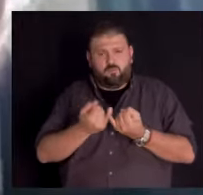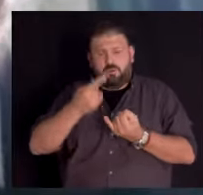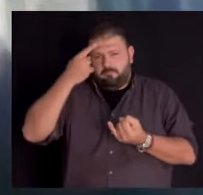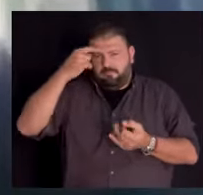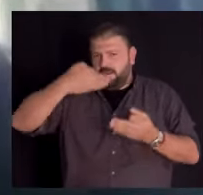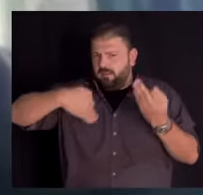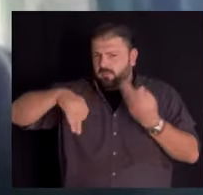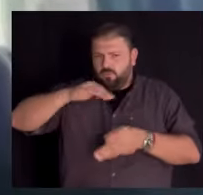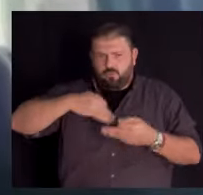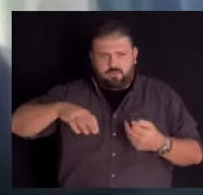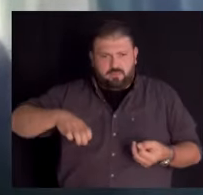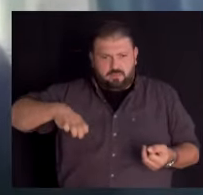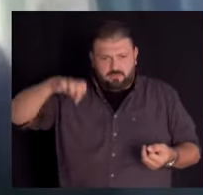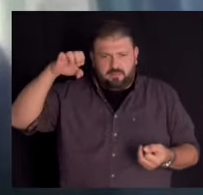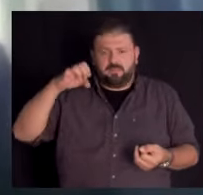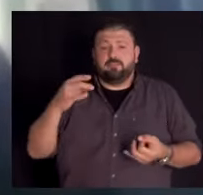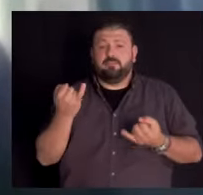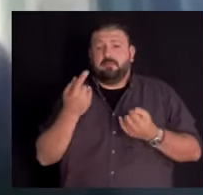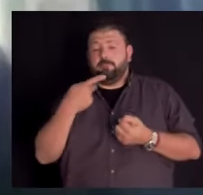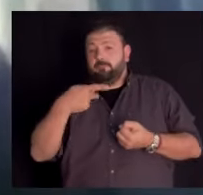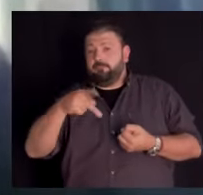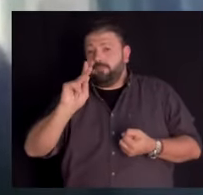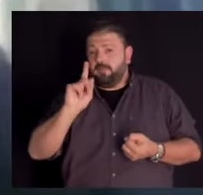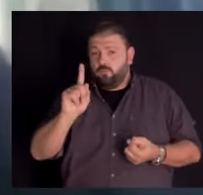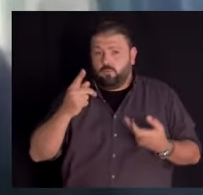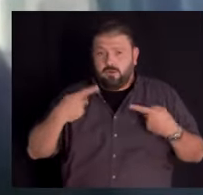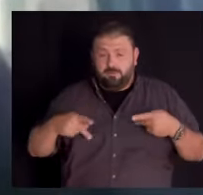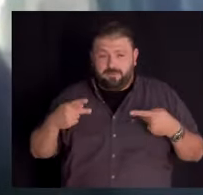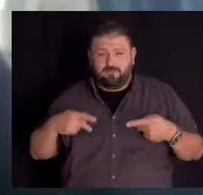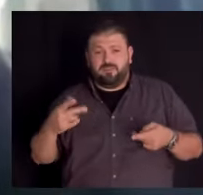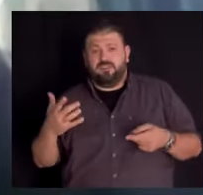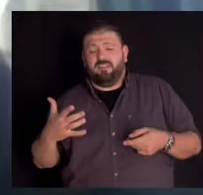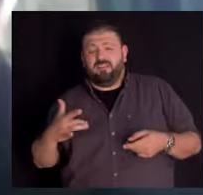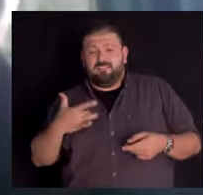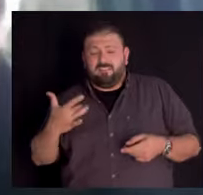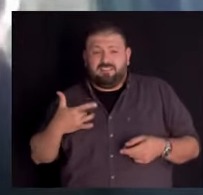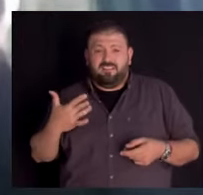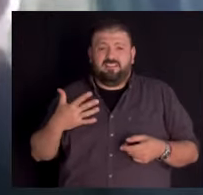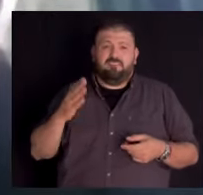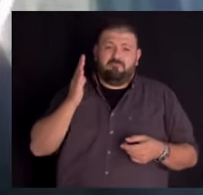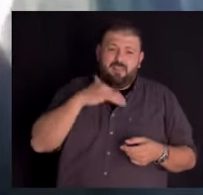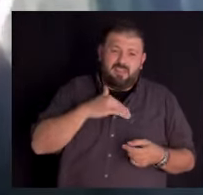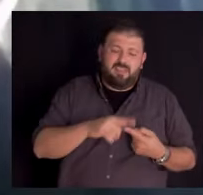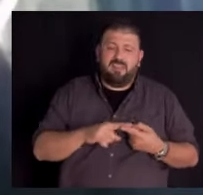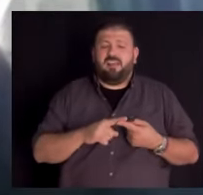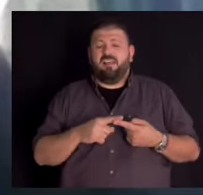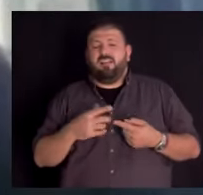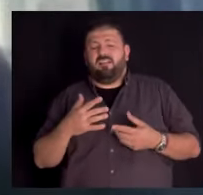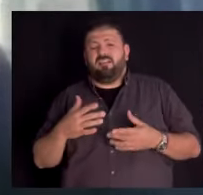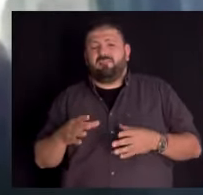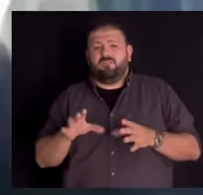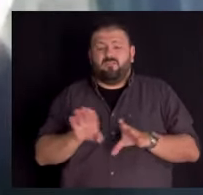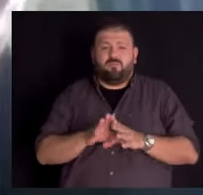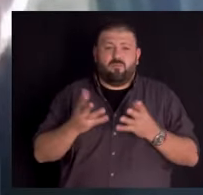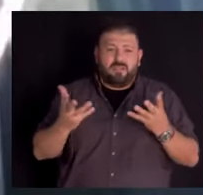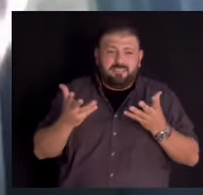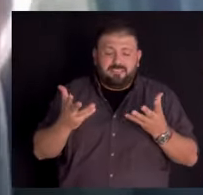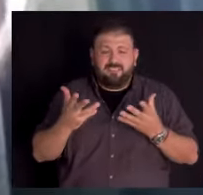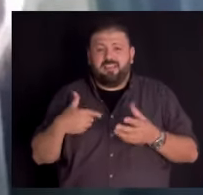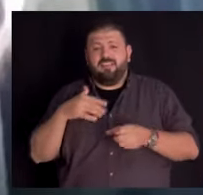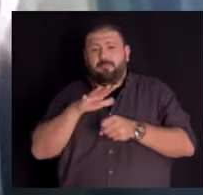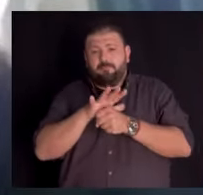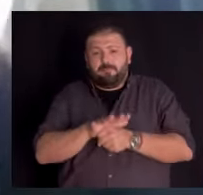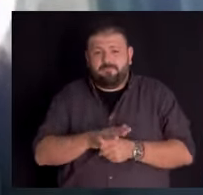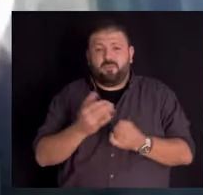Pero una persona que tiene ansiedad, que está deprimido, deprimida, ¿sí? Y que tiene presión